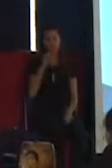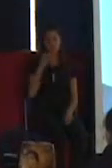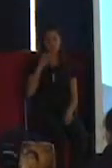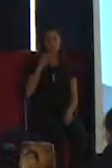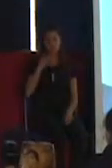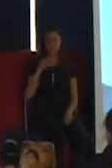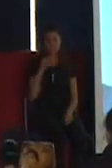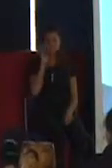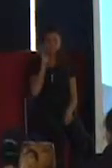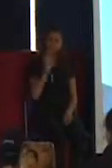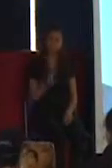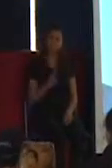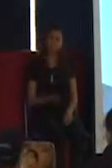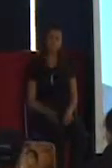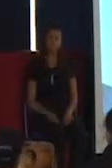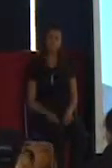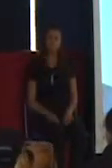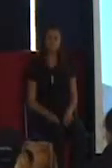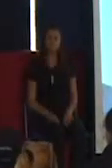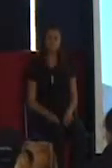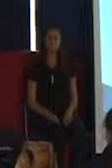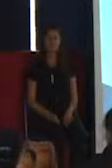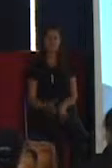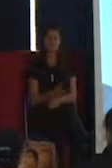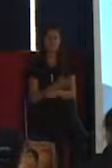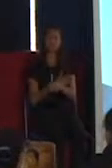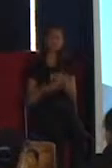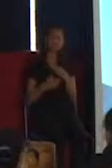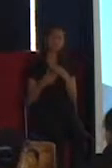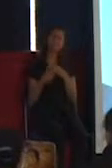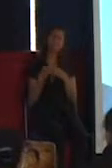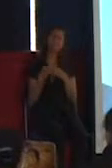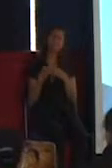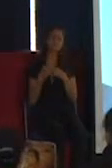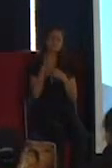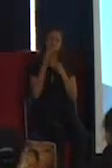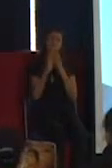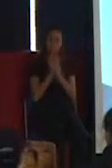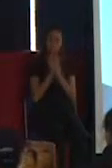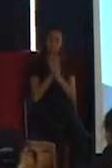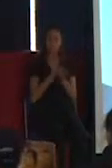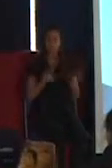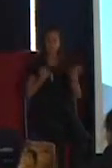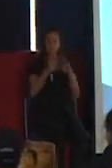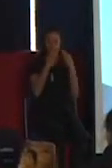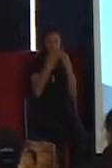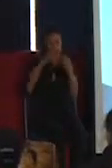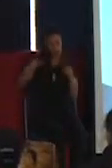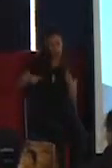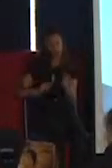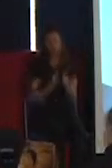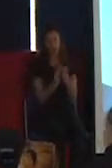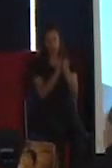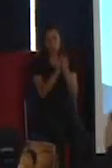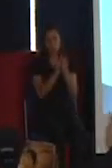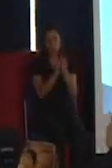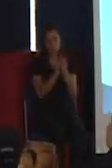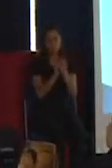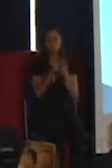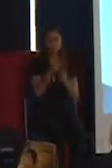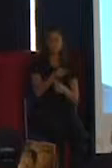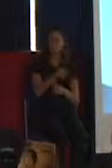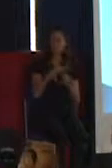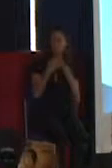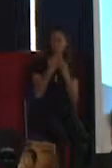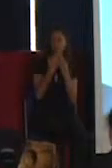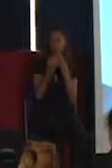que nos anunciaban un acompañamiento a las familias, ¿cierto? Entonces, ¿cuál es ese acompañamiento? ¿Será